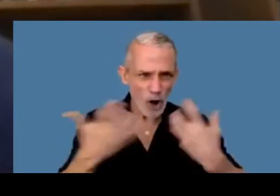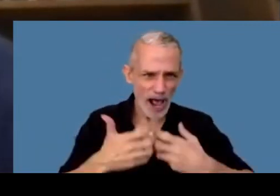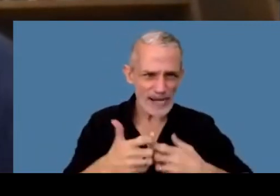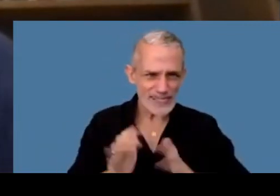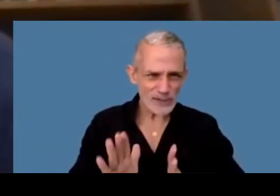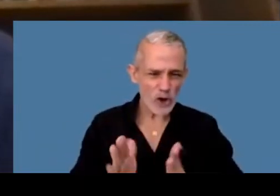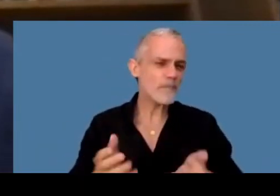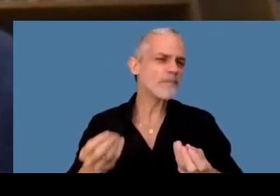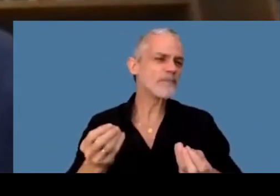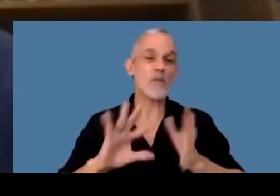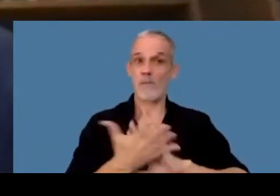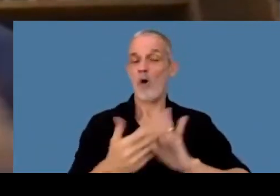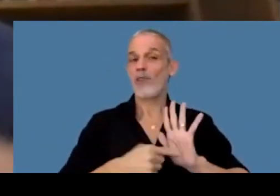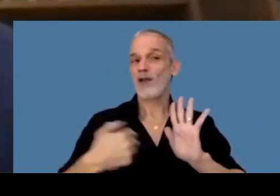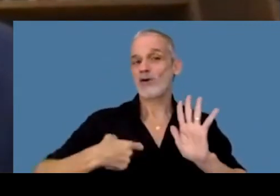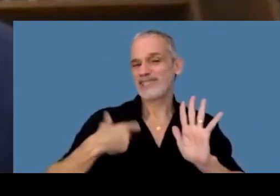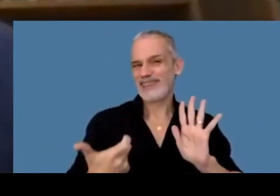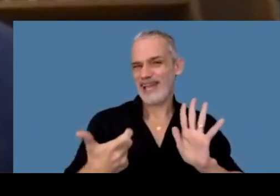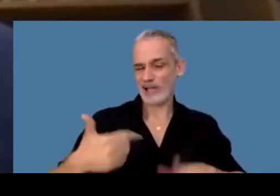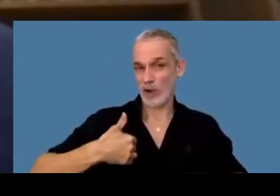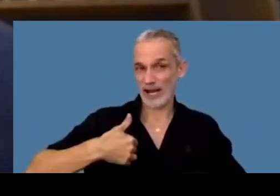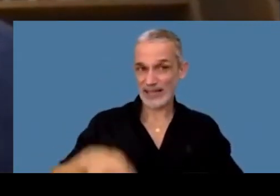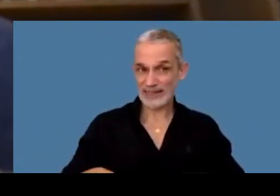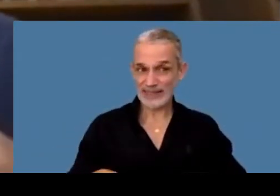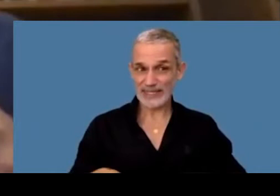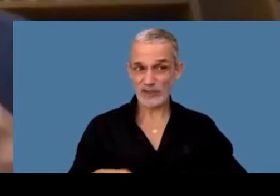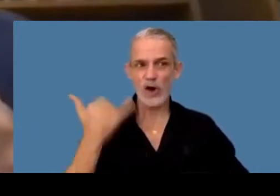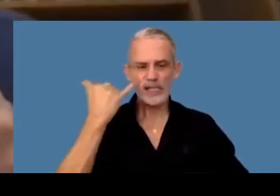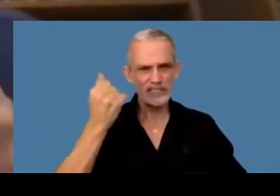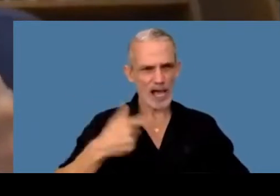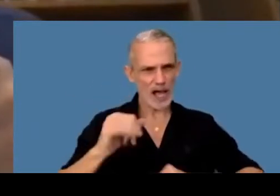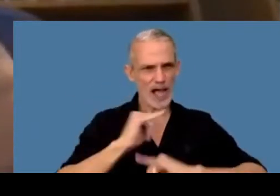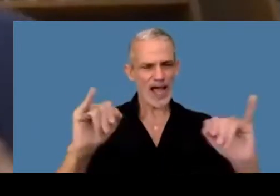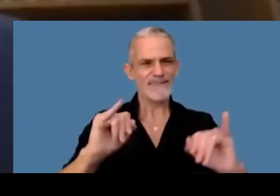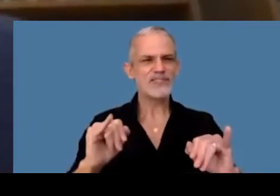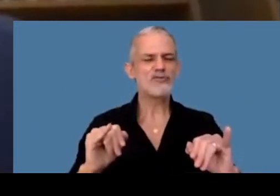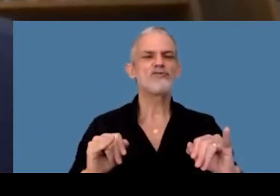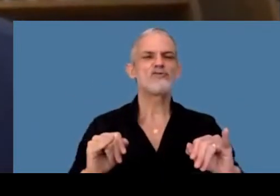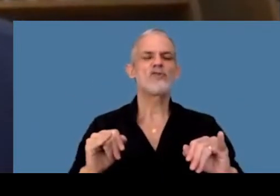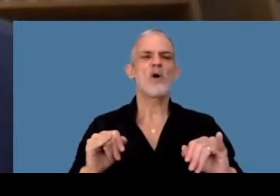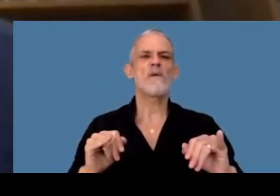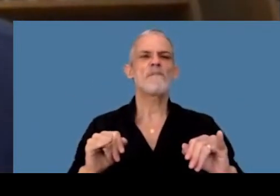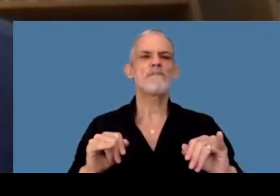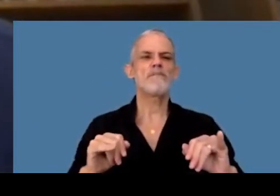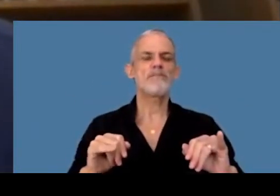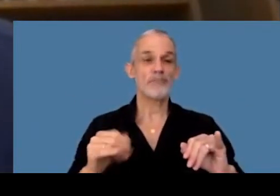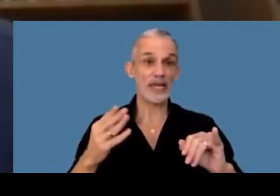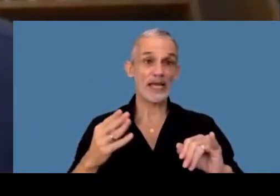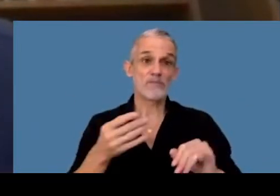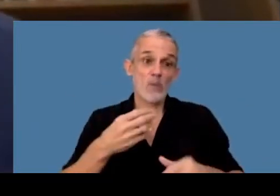sindical, ya les adelanto que prefiere al sindicato por